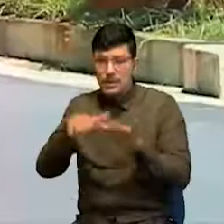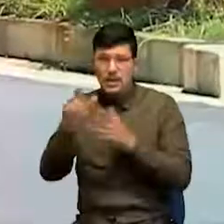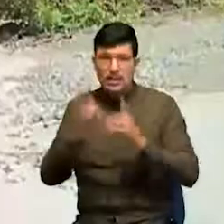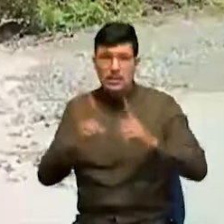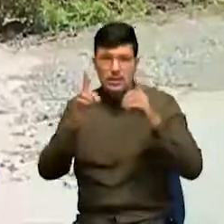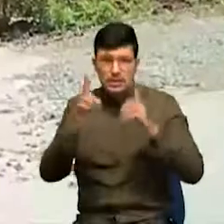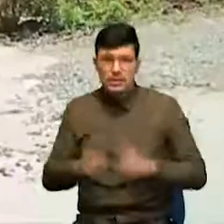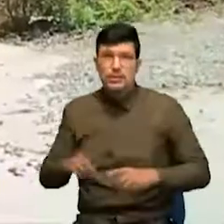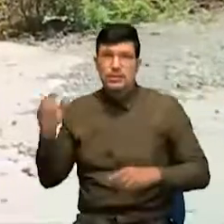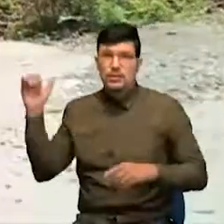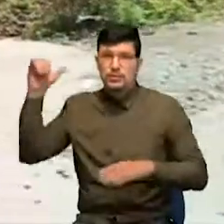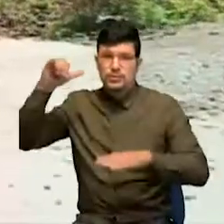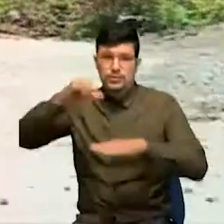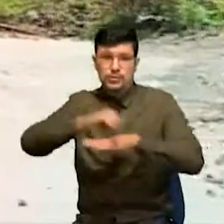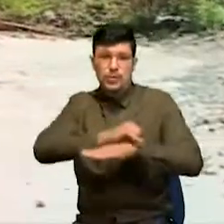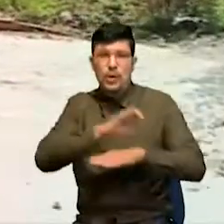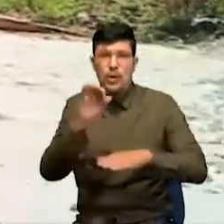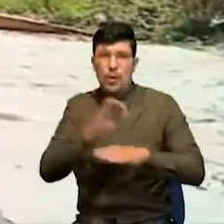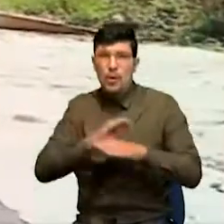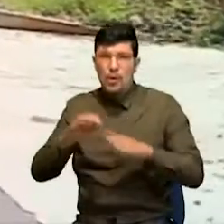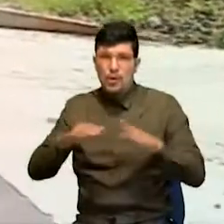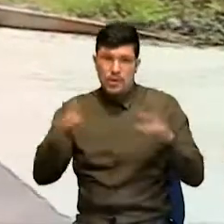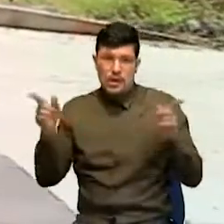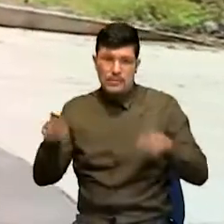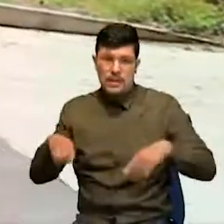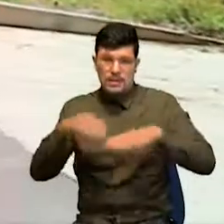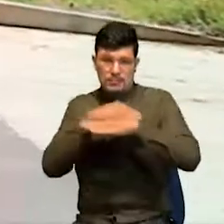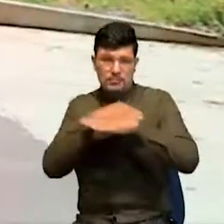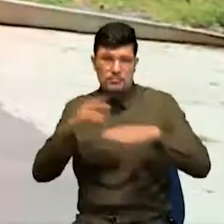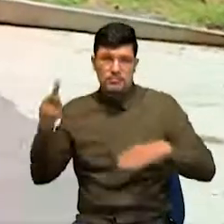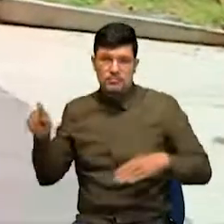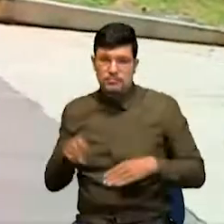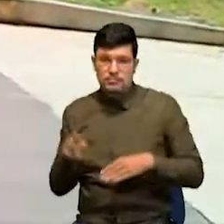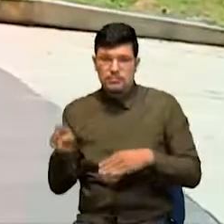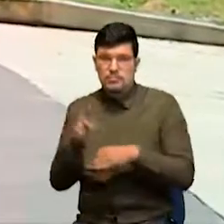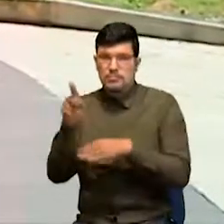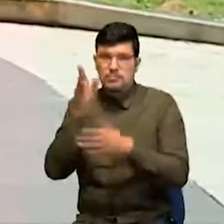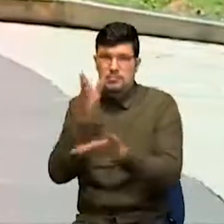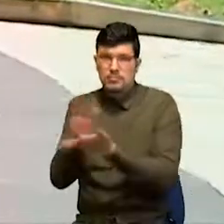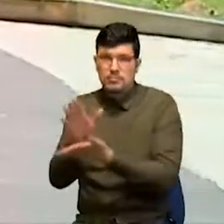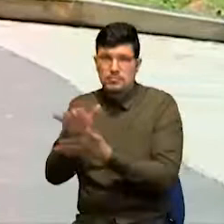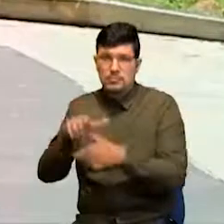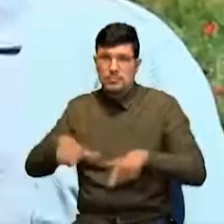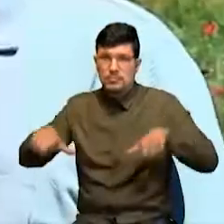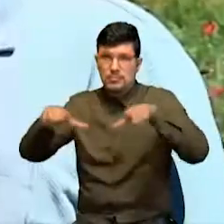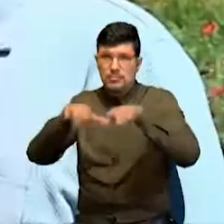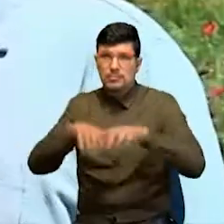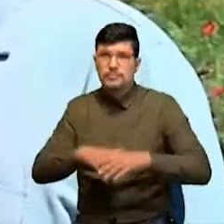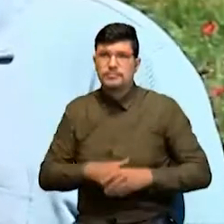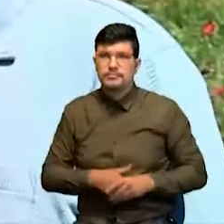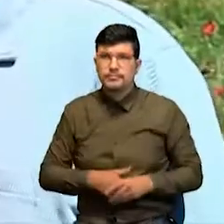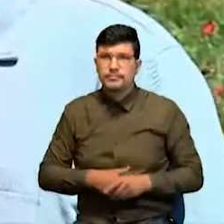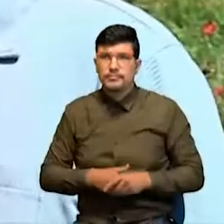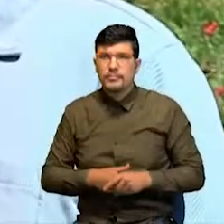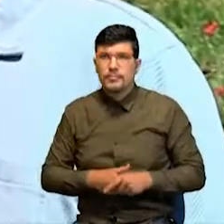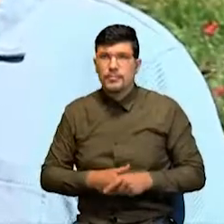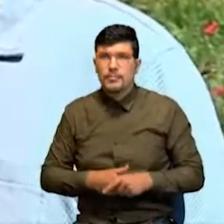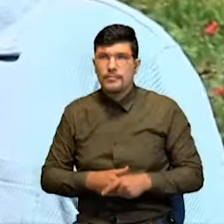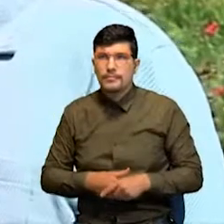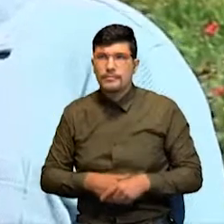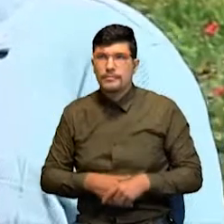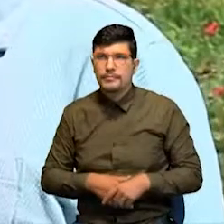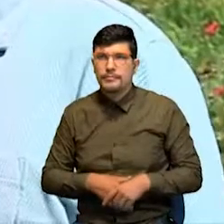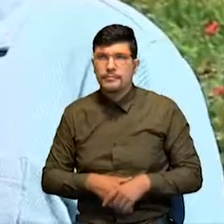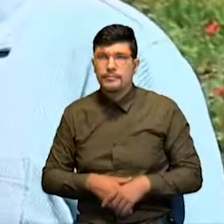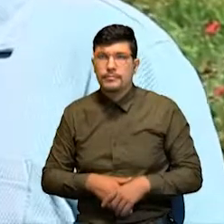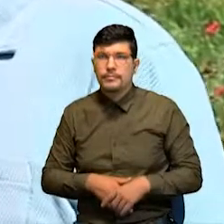aérea a esta región se han reanudado los trabajos de pavimentación que llegarán en su totalidad hasta el acceso